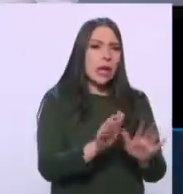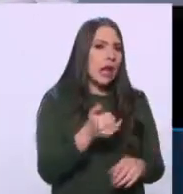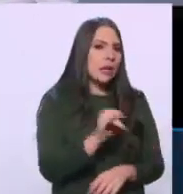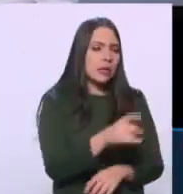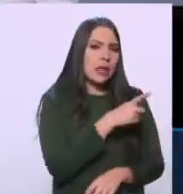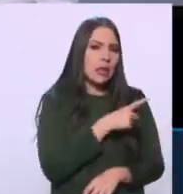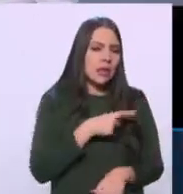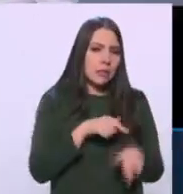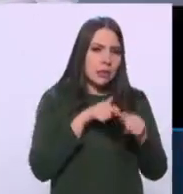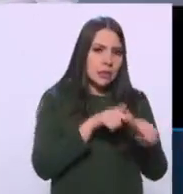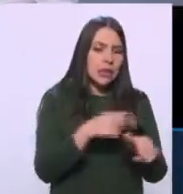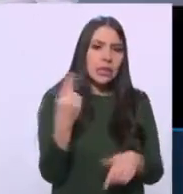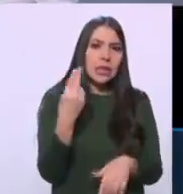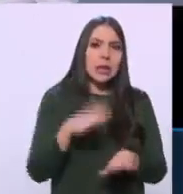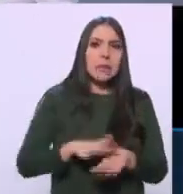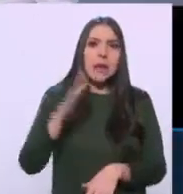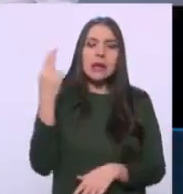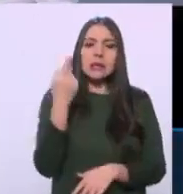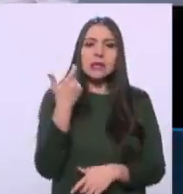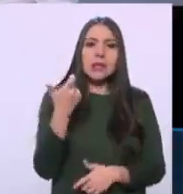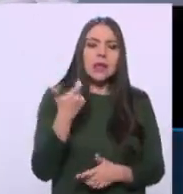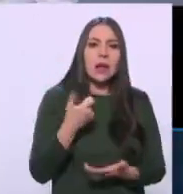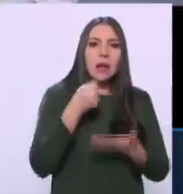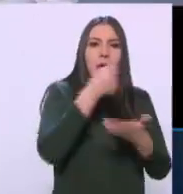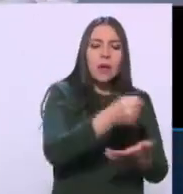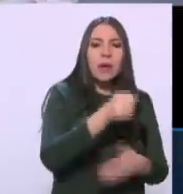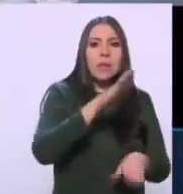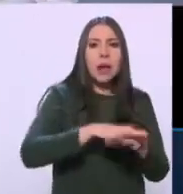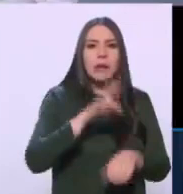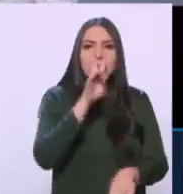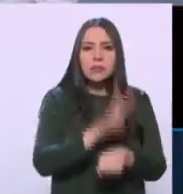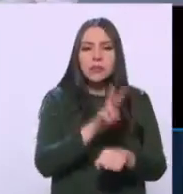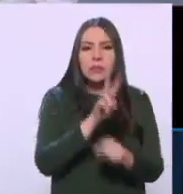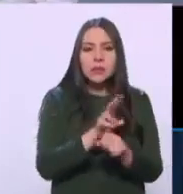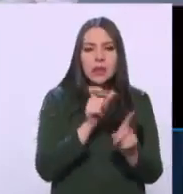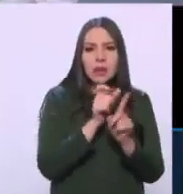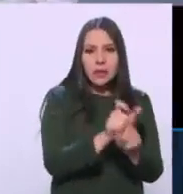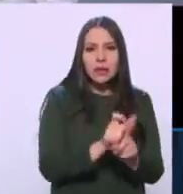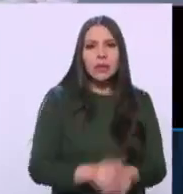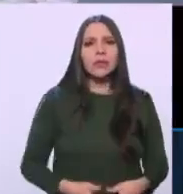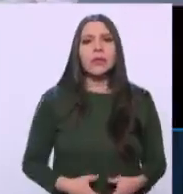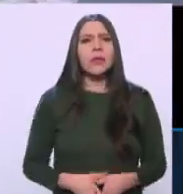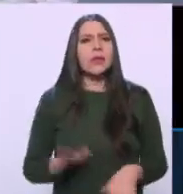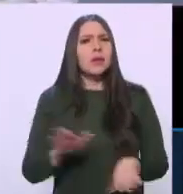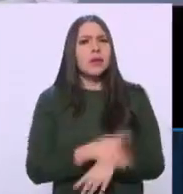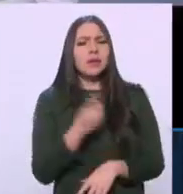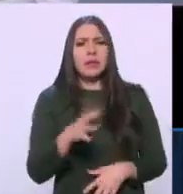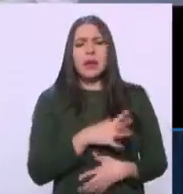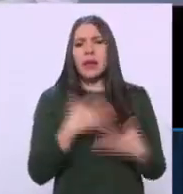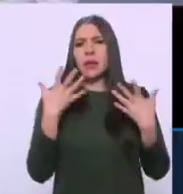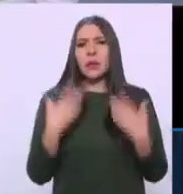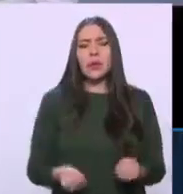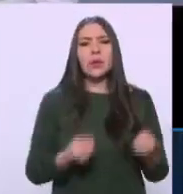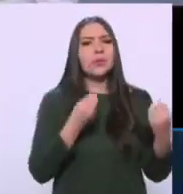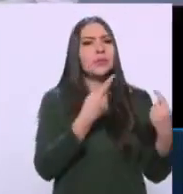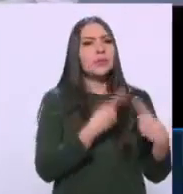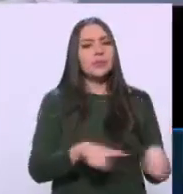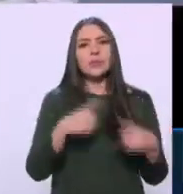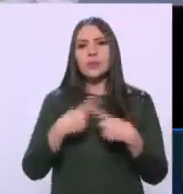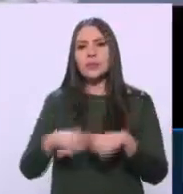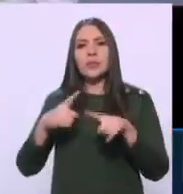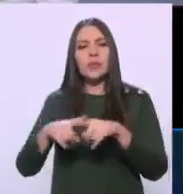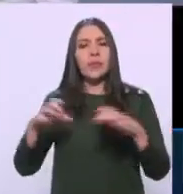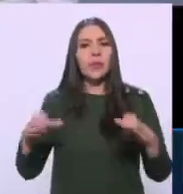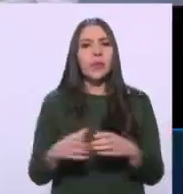hasta incluso requieren más recursos y mayor vigilancia. Porque, pues sí, es verdad que hay muchos fideicomisos